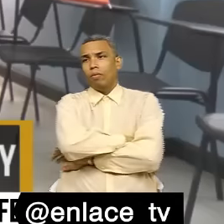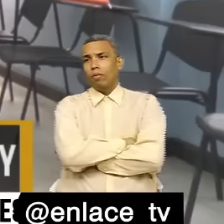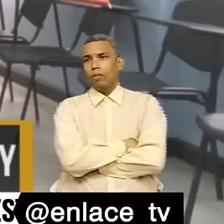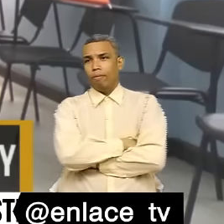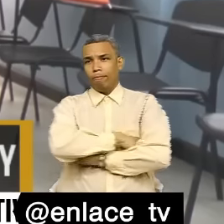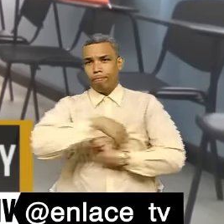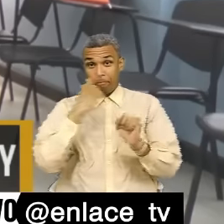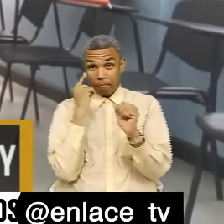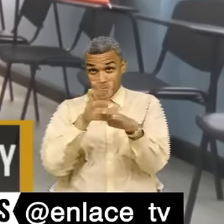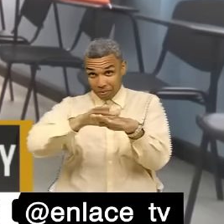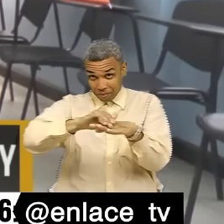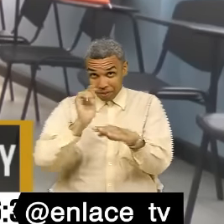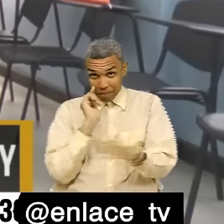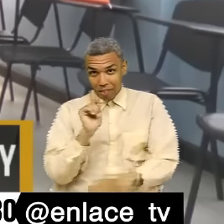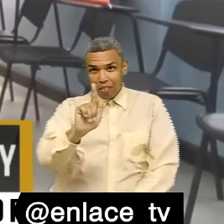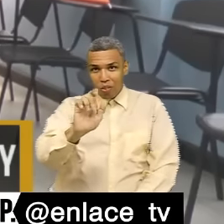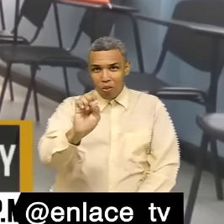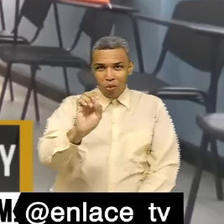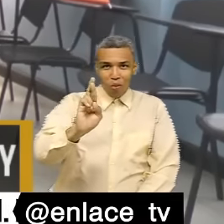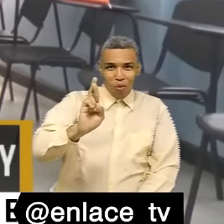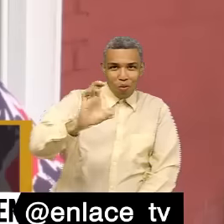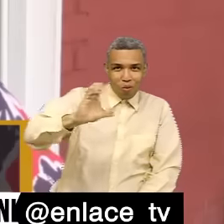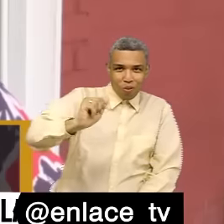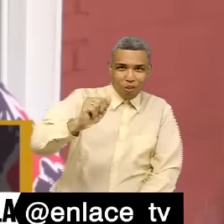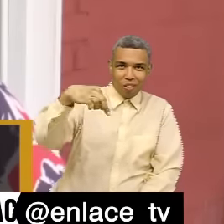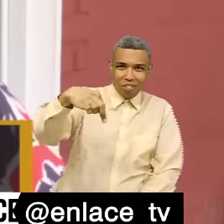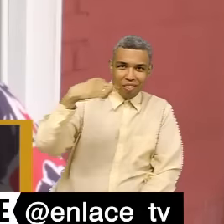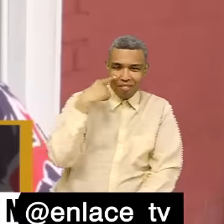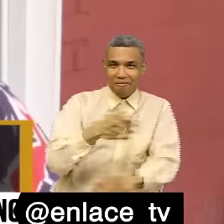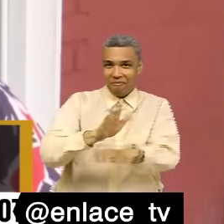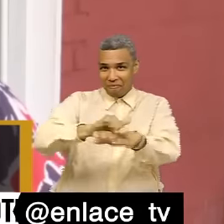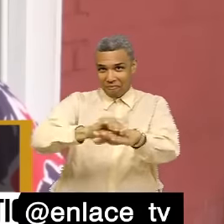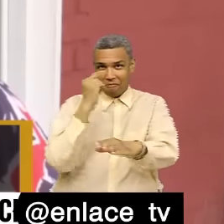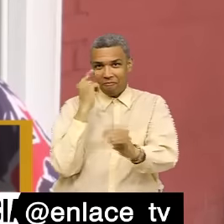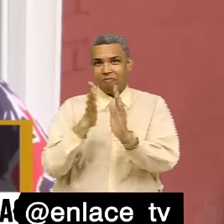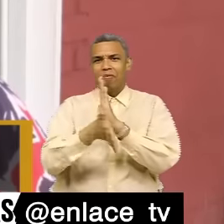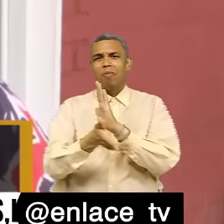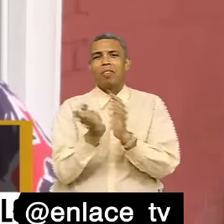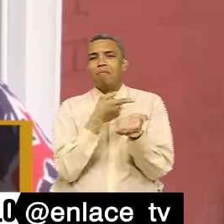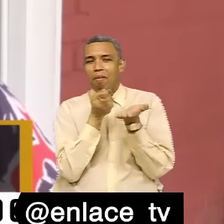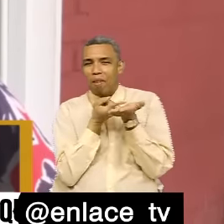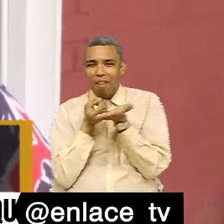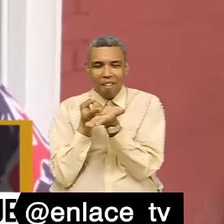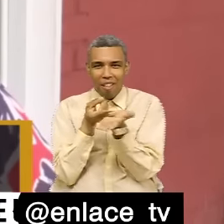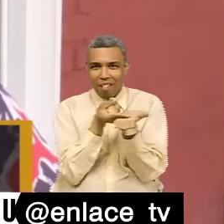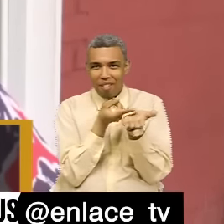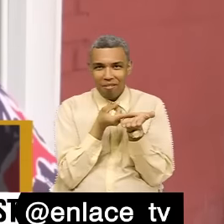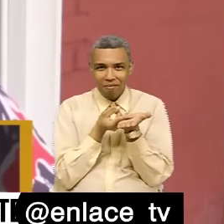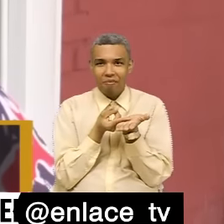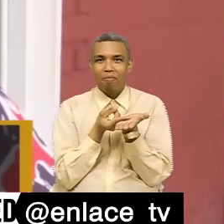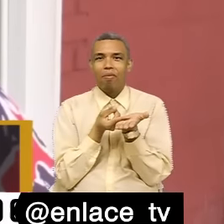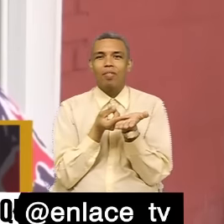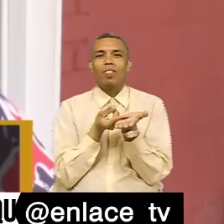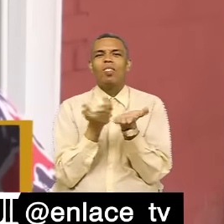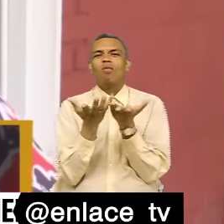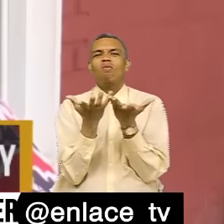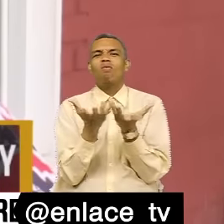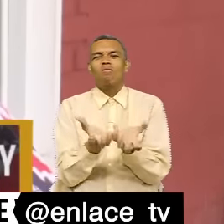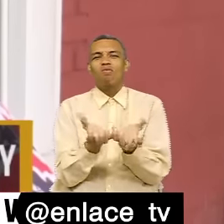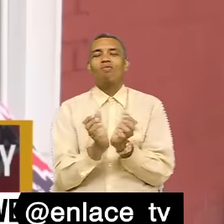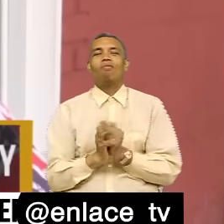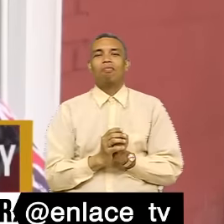que ha liderado el FORCAT y su titular, Daylin Yvonne Cortés. Estas mesas de diálogo se crean con el fin de proteger la contratación